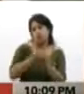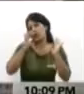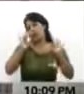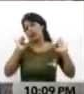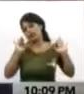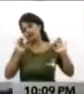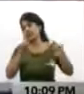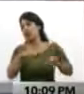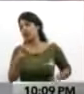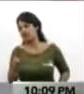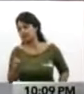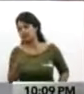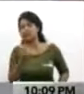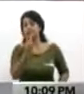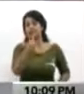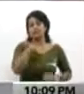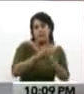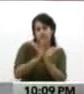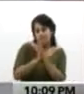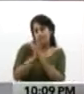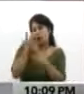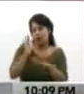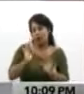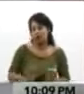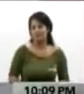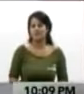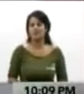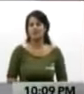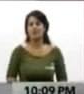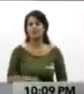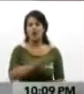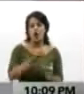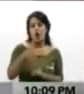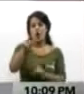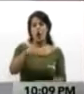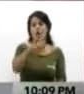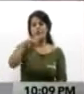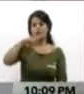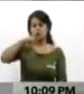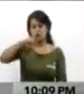Pelea entre Adecos y Copellanos. El ruso prometió llevar a Galíndez a la cárcel.